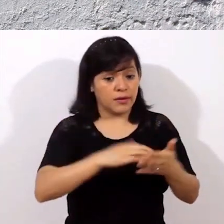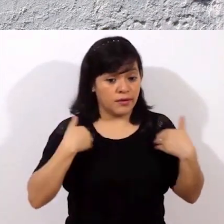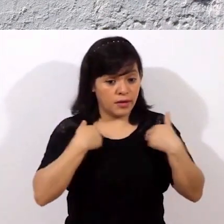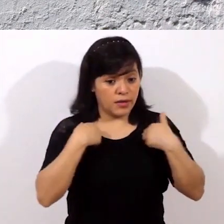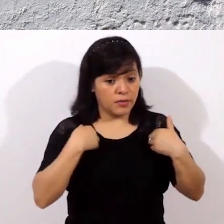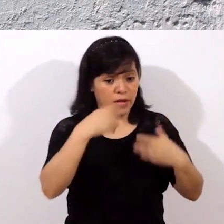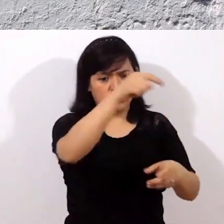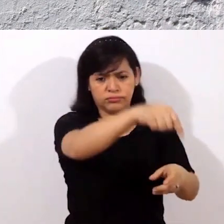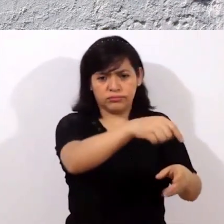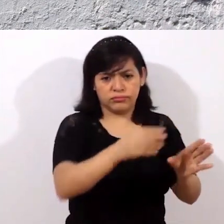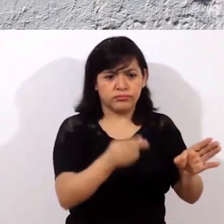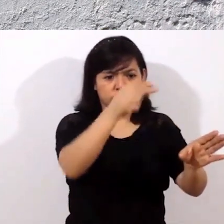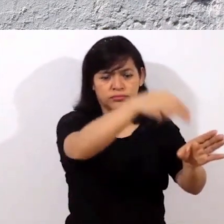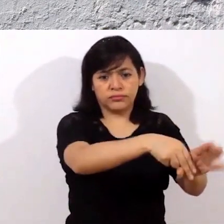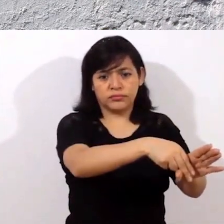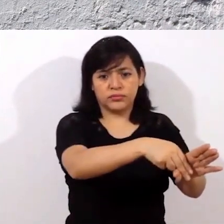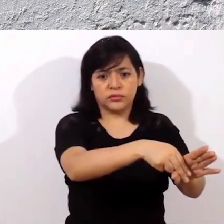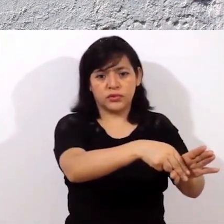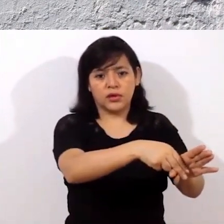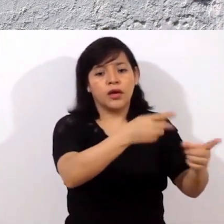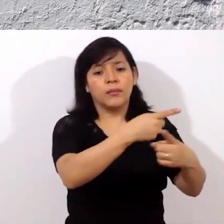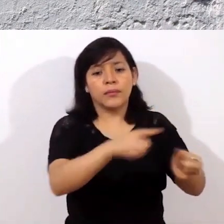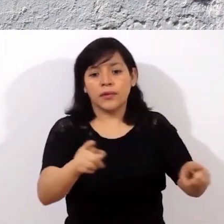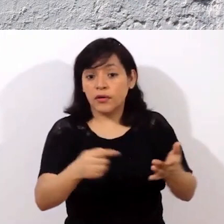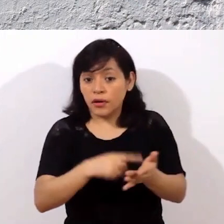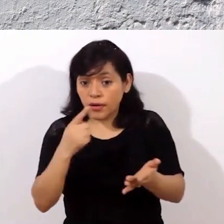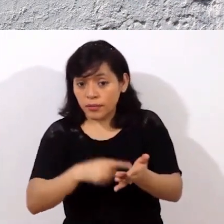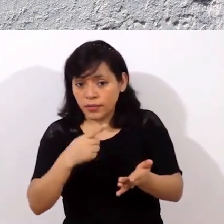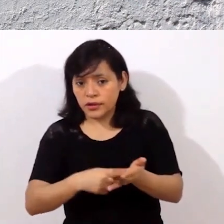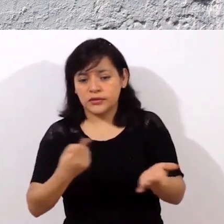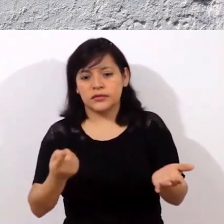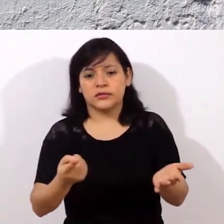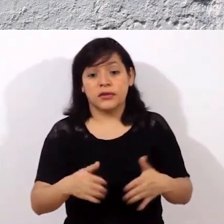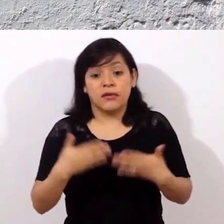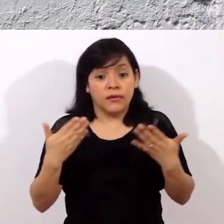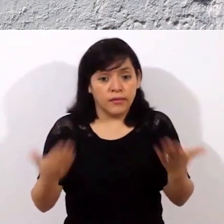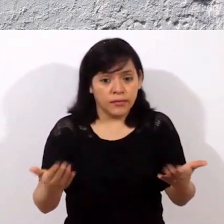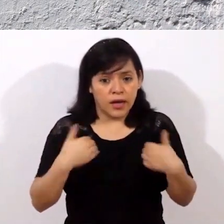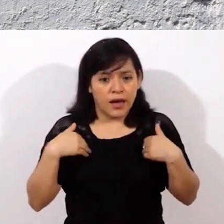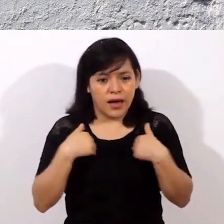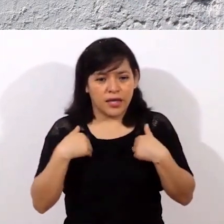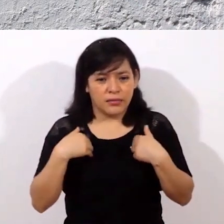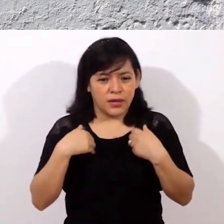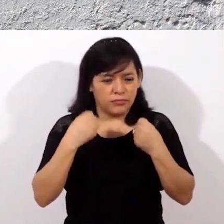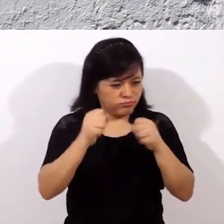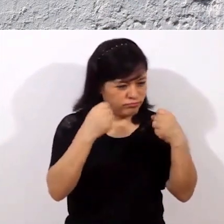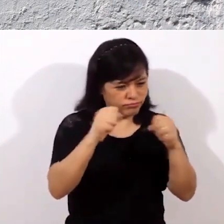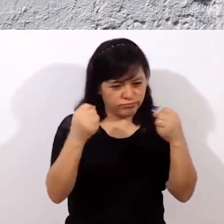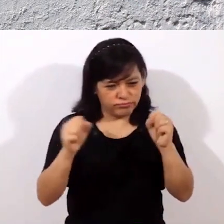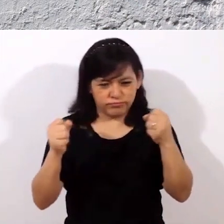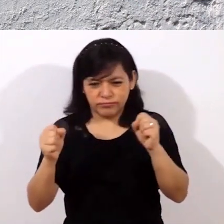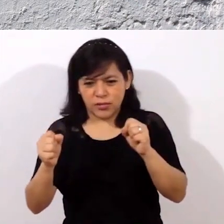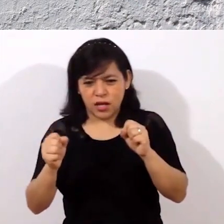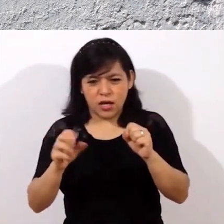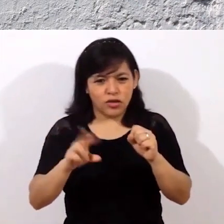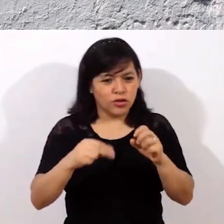un animal indómito, no domado, estos ariscos, rebeldes, simplemente se plantaban allí,